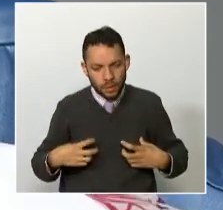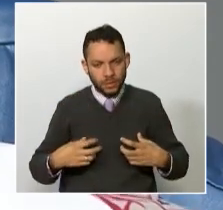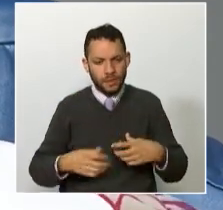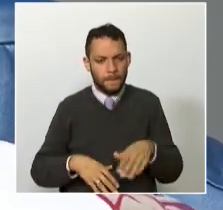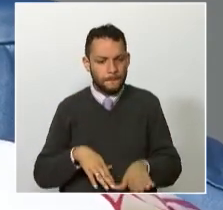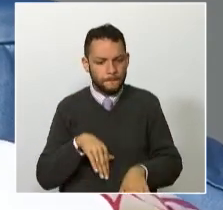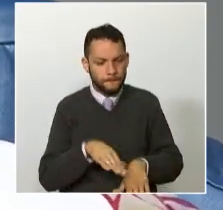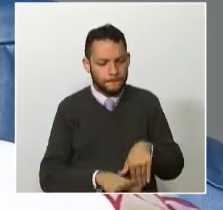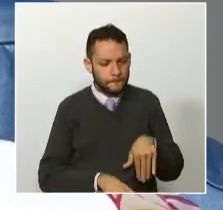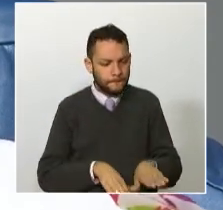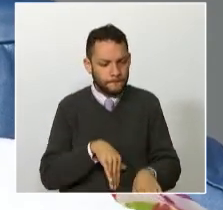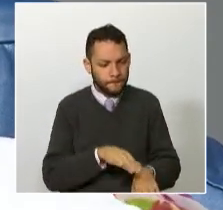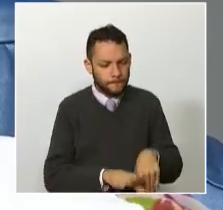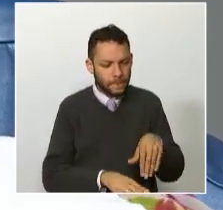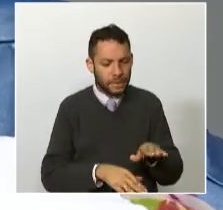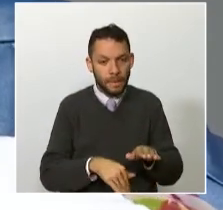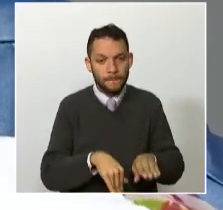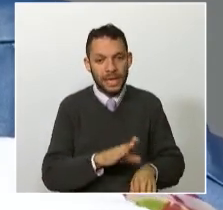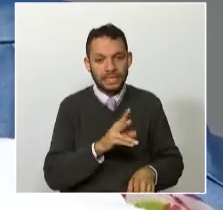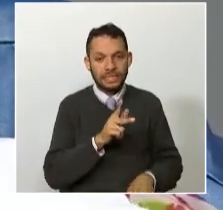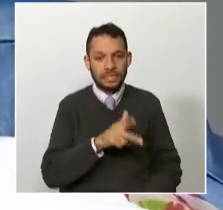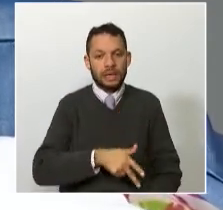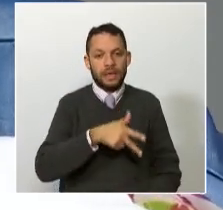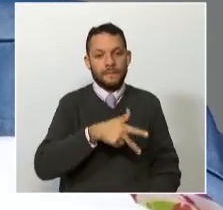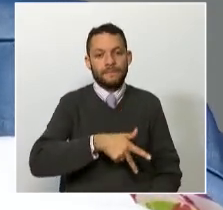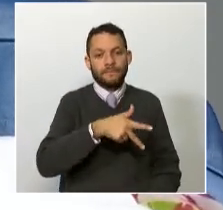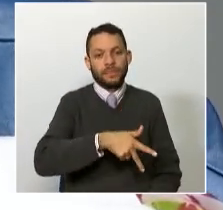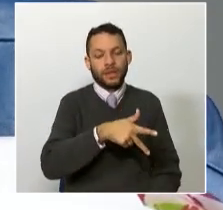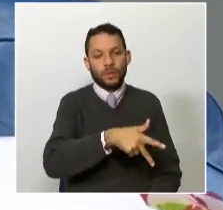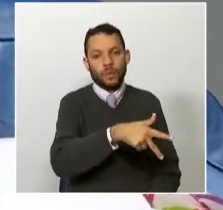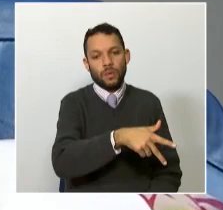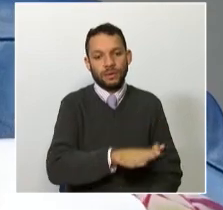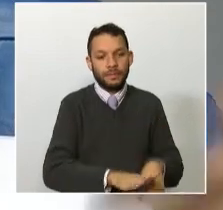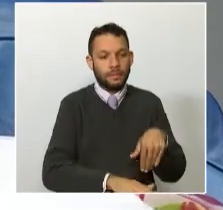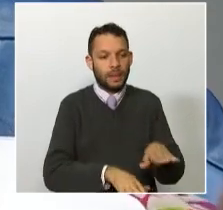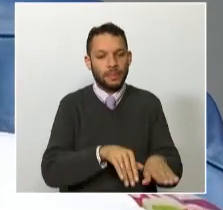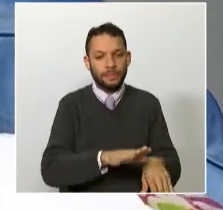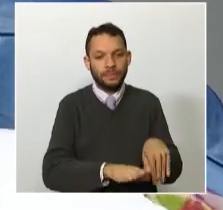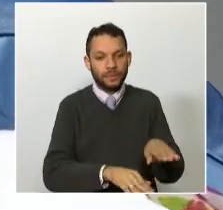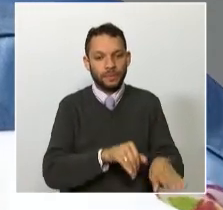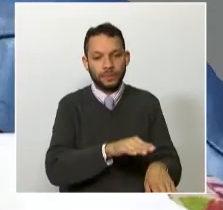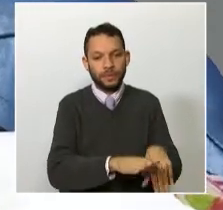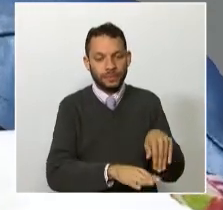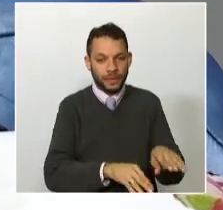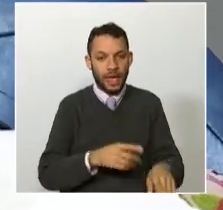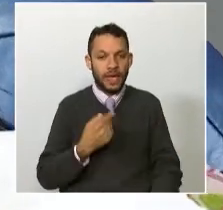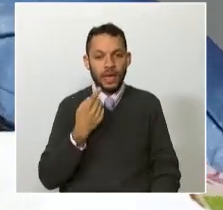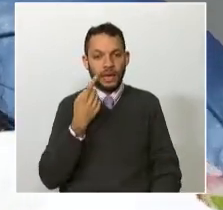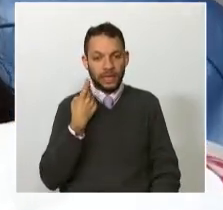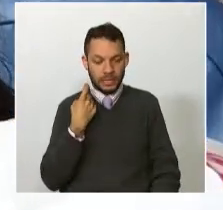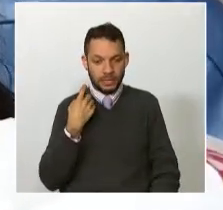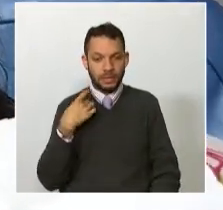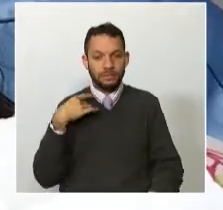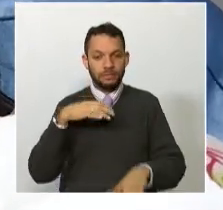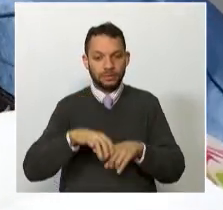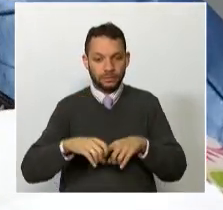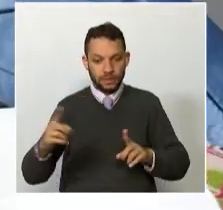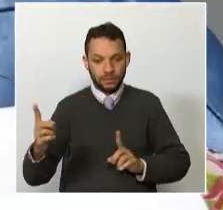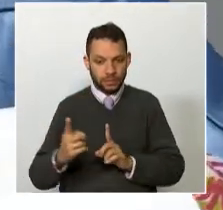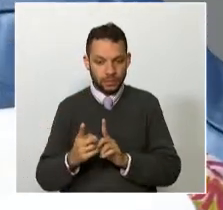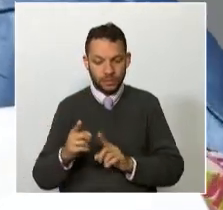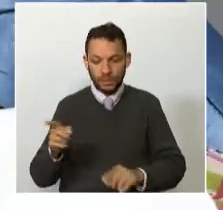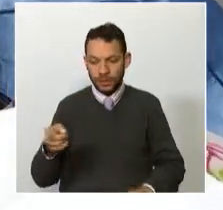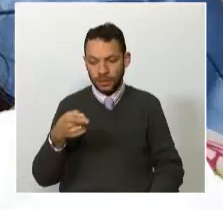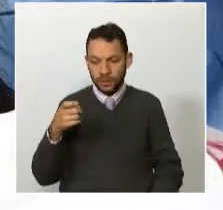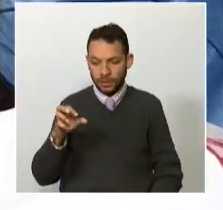y sobre todo cuando camino, pero no lo había relacionado tanto hasta ayer que vine pues a la consulta con el doctor